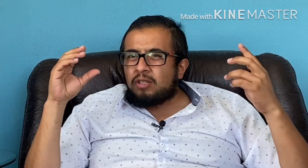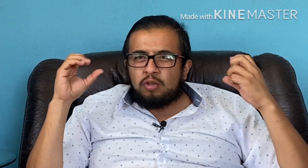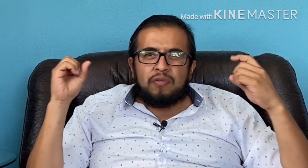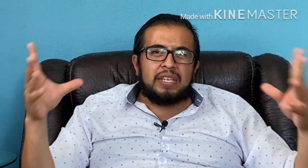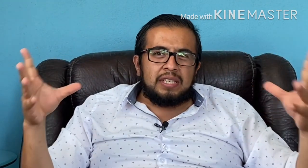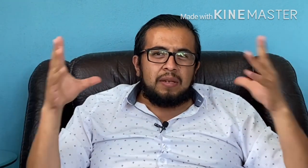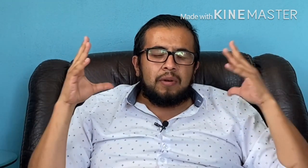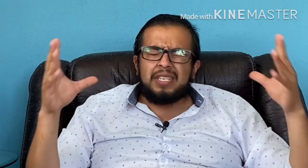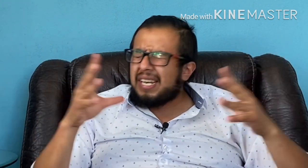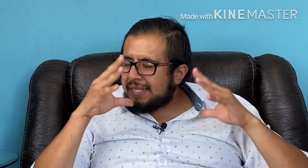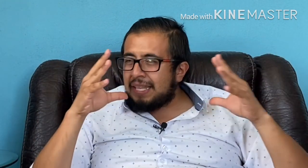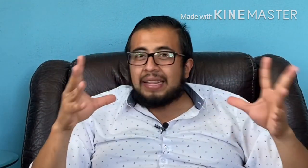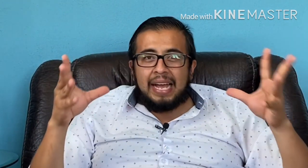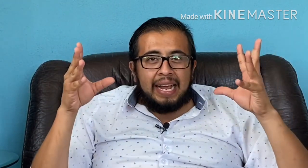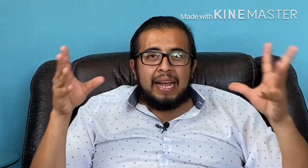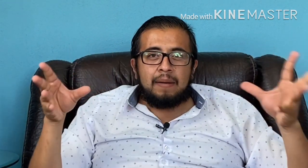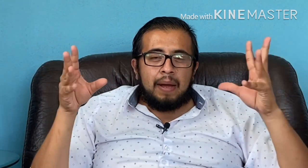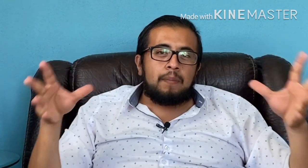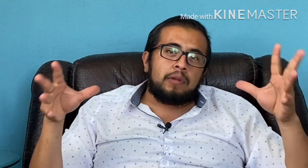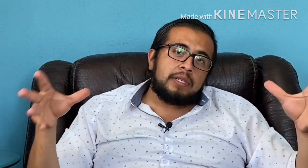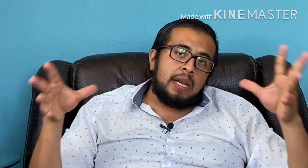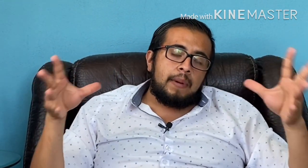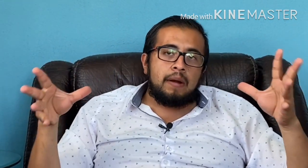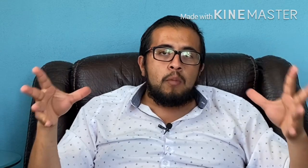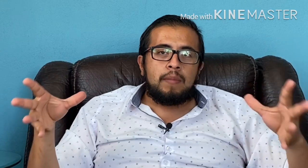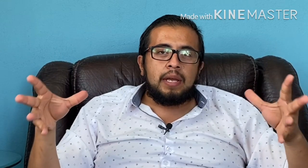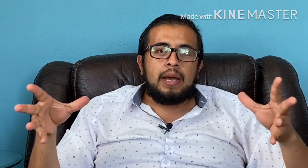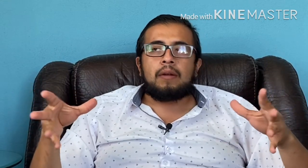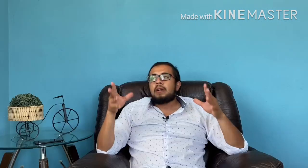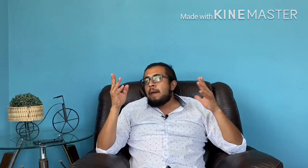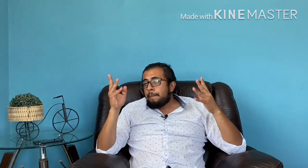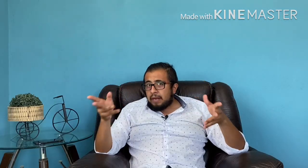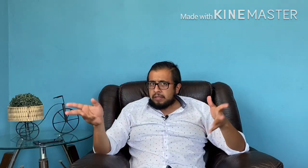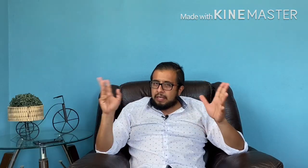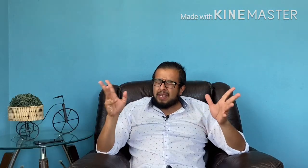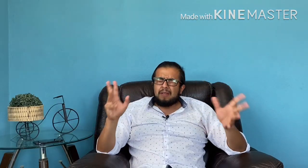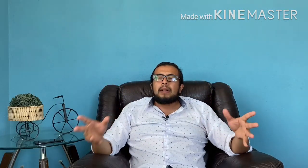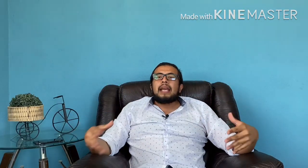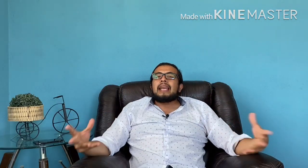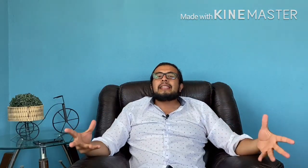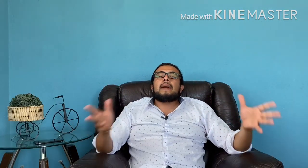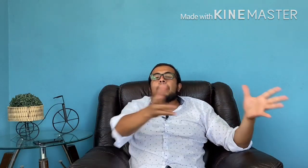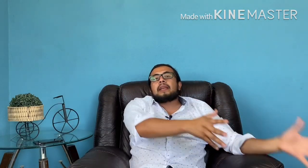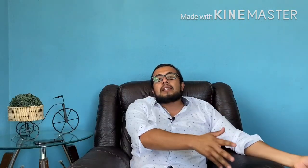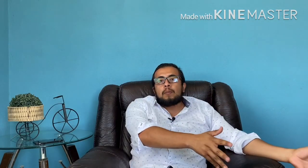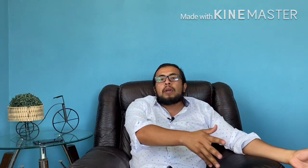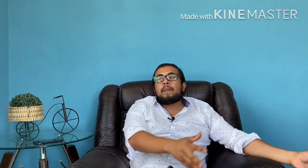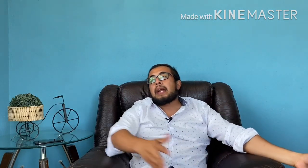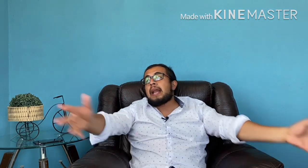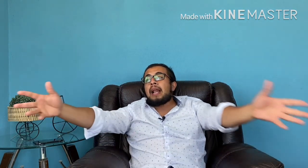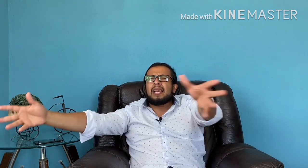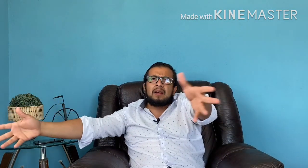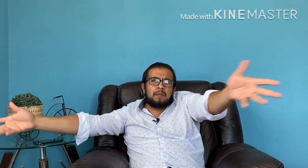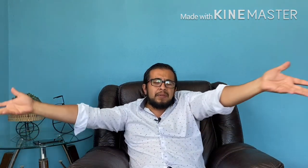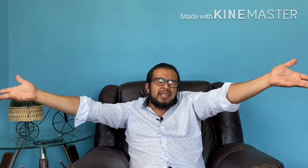hagan sus fiestas y borracheras, neta, caen mal, por no decir la palabra en buen mexicano. Pero siguiendo, esa es la parte que se puede